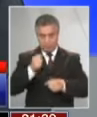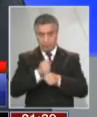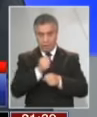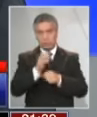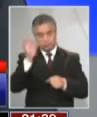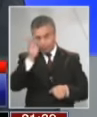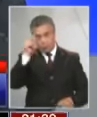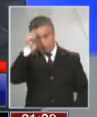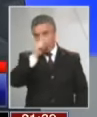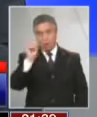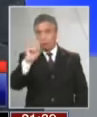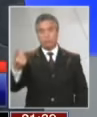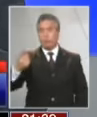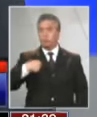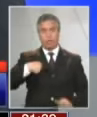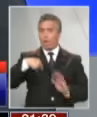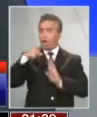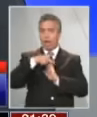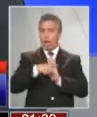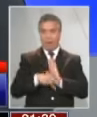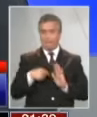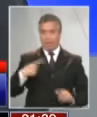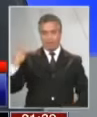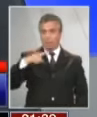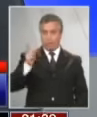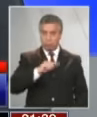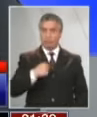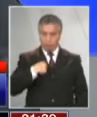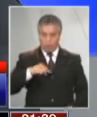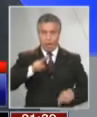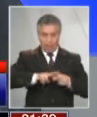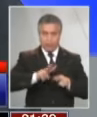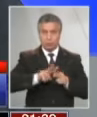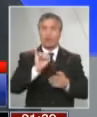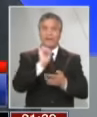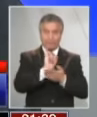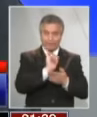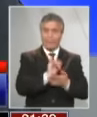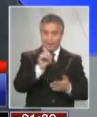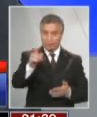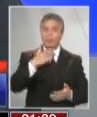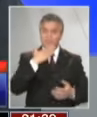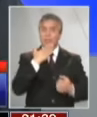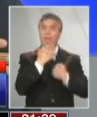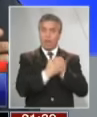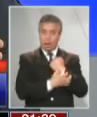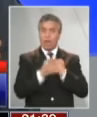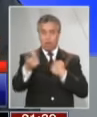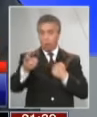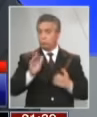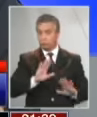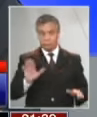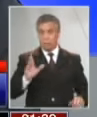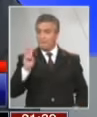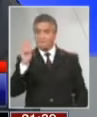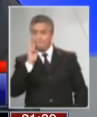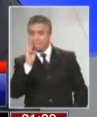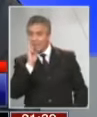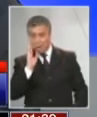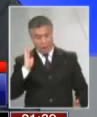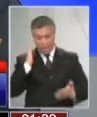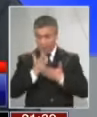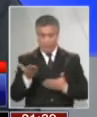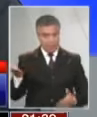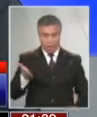no voy a esperar que el Congreso me lo norme. Y de hecho, así lo hemos hecho. Todo el intendente, por ejemplo, en nuestra región, pasó desde el día miércoles hasta la